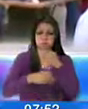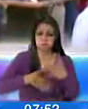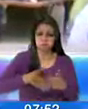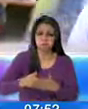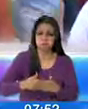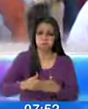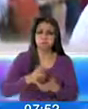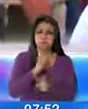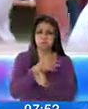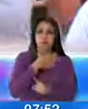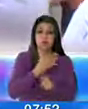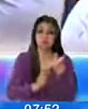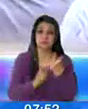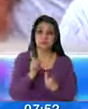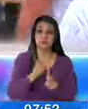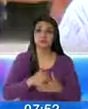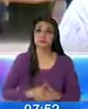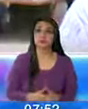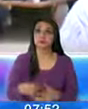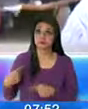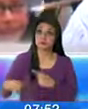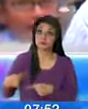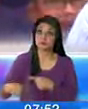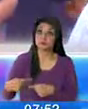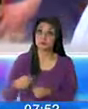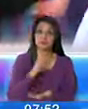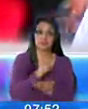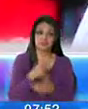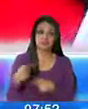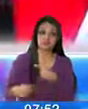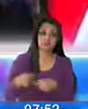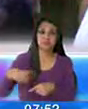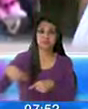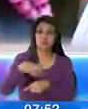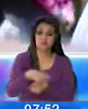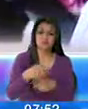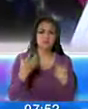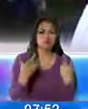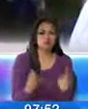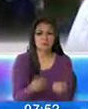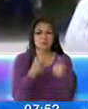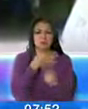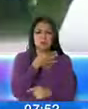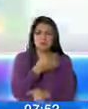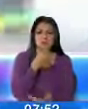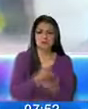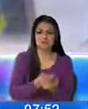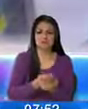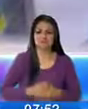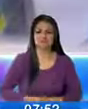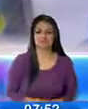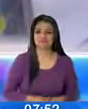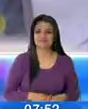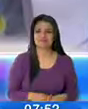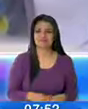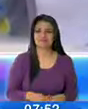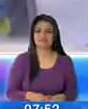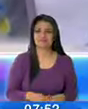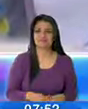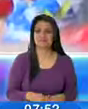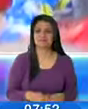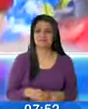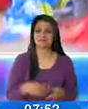les gusta mucho a la gente. Sí, a los turistas, mucho les gusta, compran bastante. El complemento es la